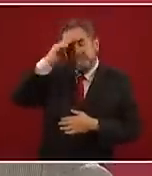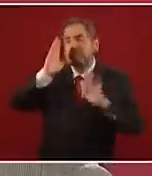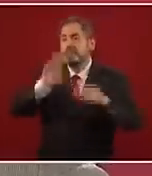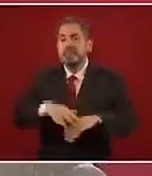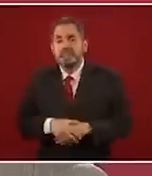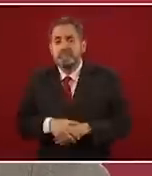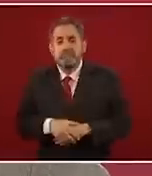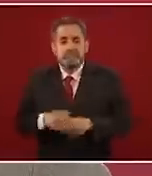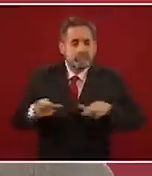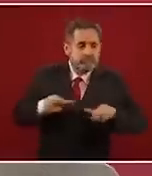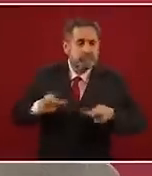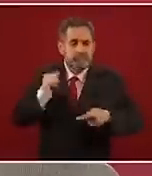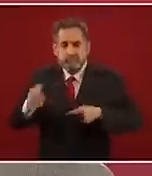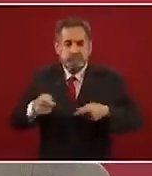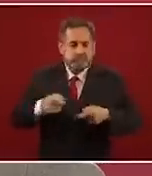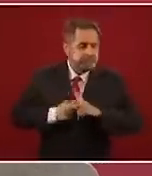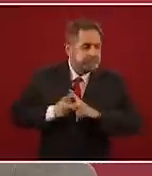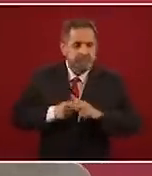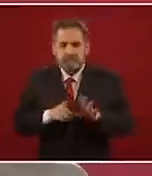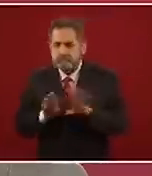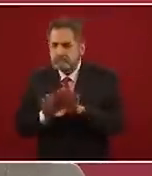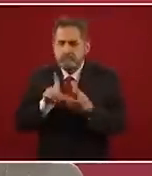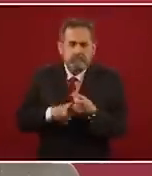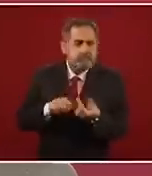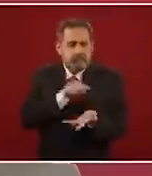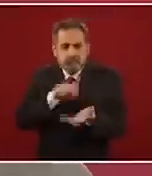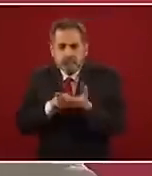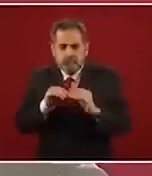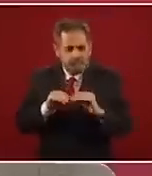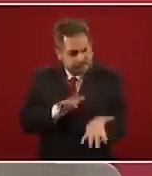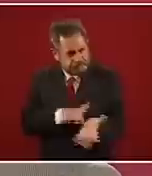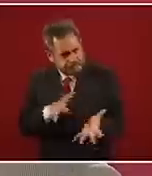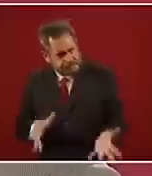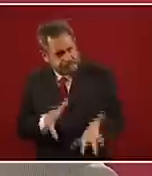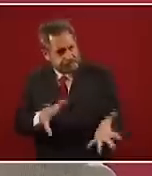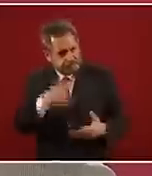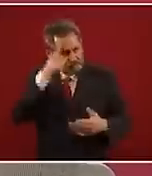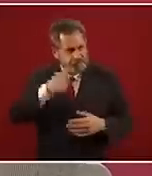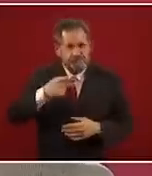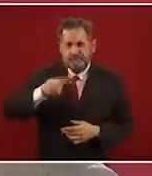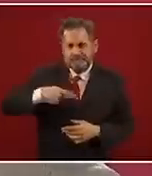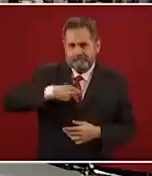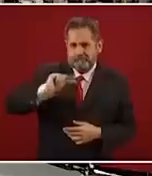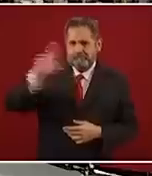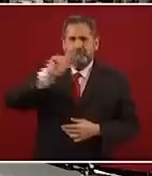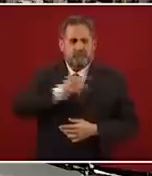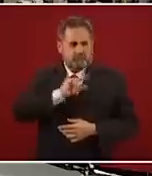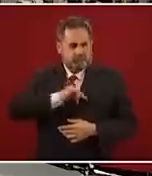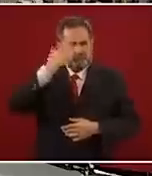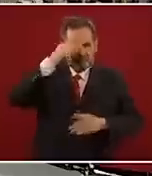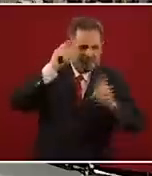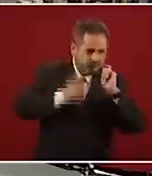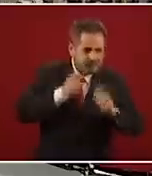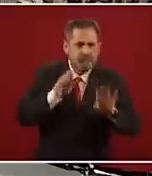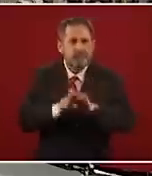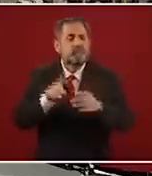de calcular estratégicamente dónde se tendría que estimular el desarrollo de especialistas, dónde de